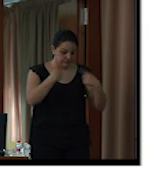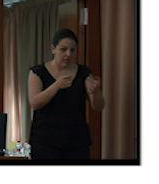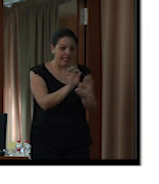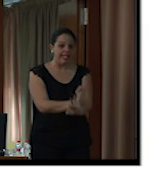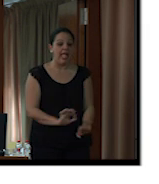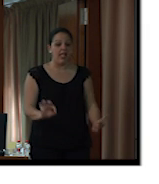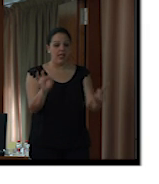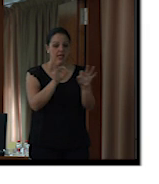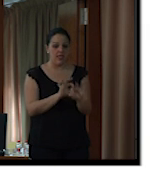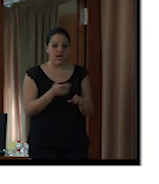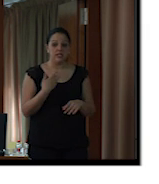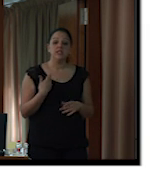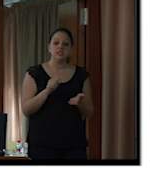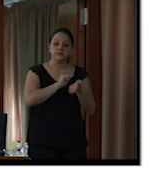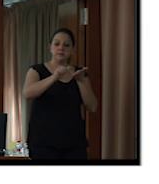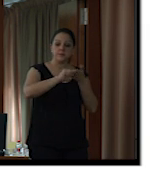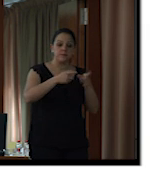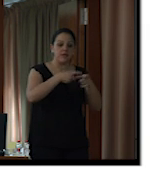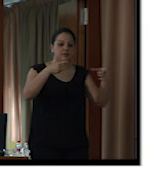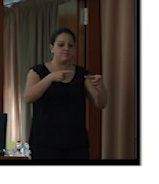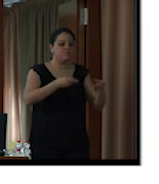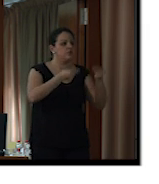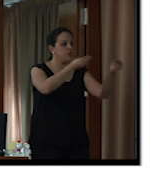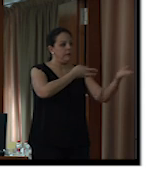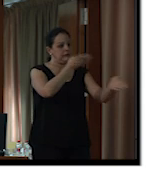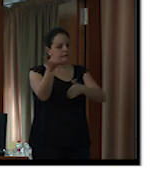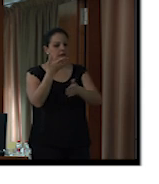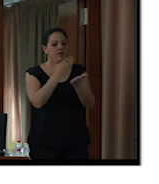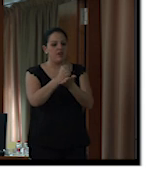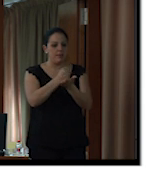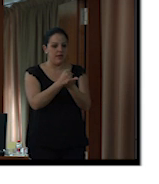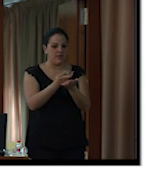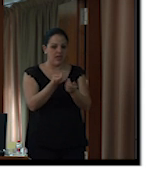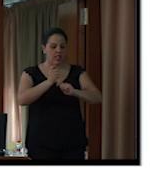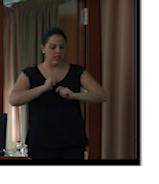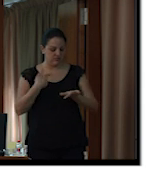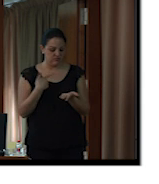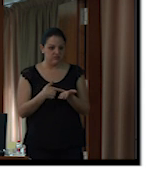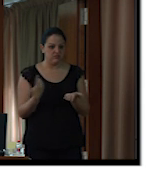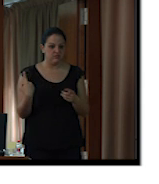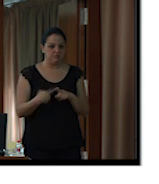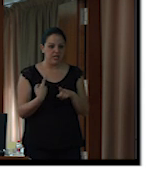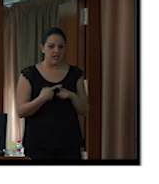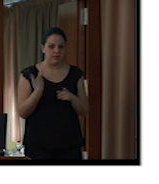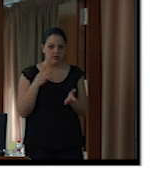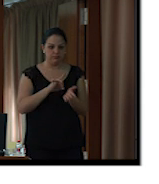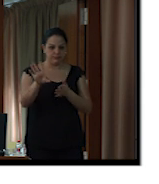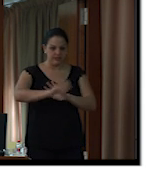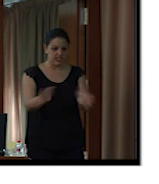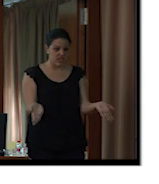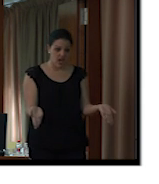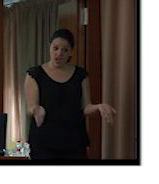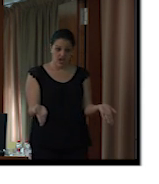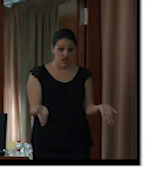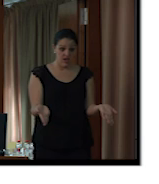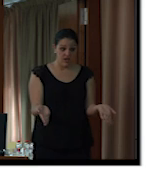fibromialgia solo para quitárselos de encima, desgraciadamente. ¿Qué tenemos evidencia que funcione? Pues los antidepresivos funcionan. Funcionan por dos